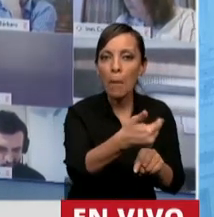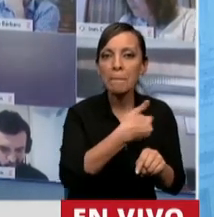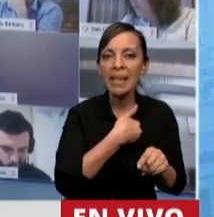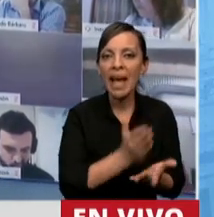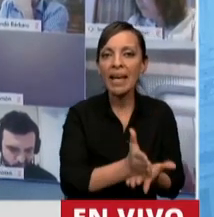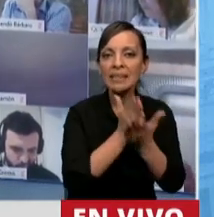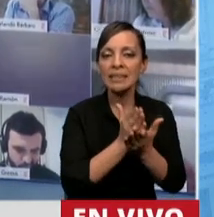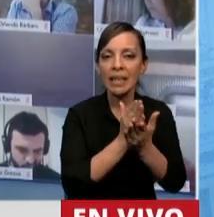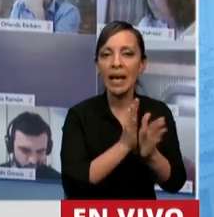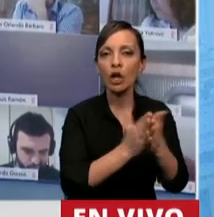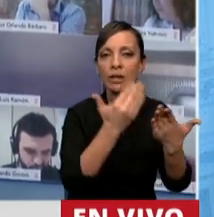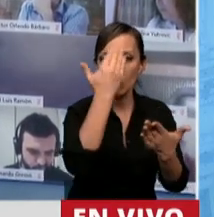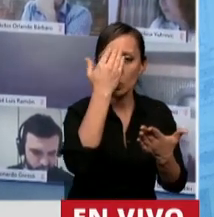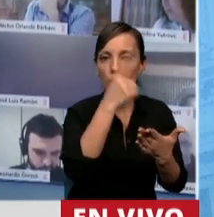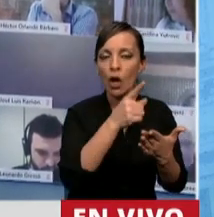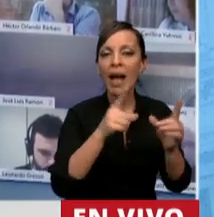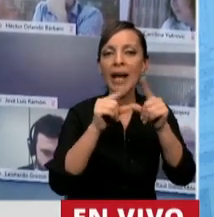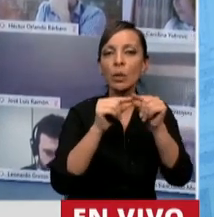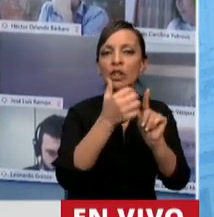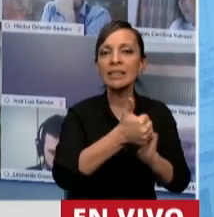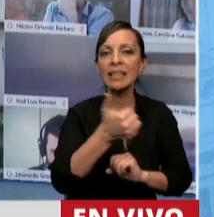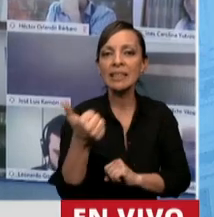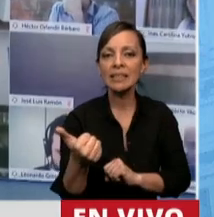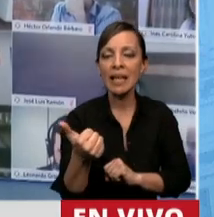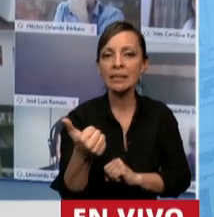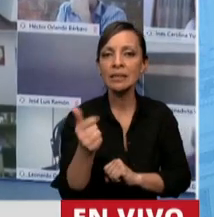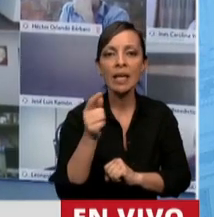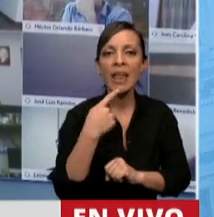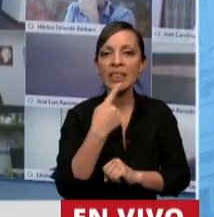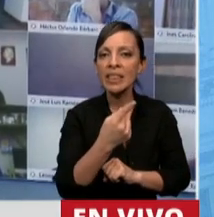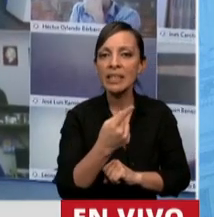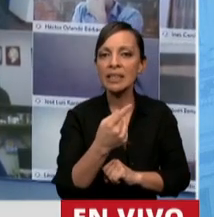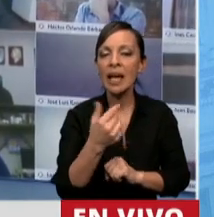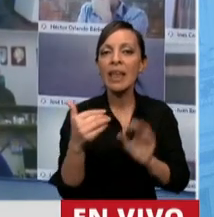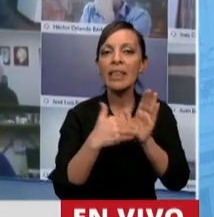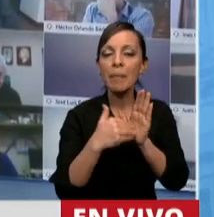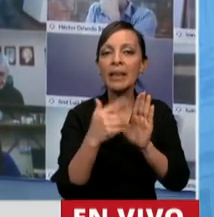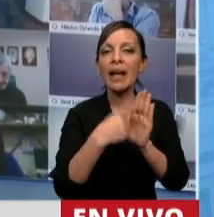Constitución en el artículo 66, que nos dictemos, porque tenemos que tener reglas de funcionamiento. Y si no,